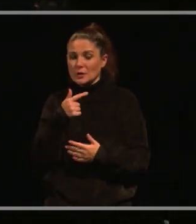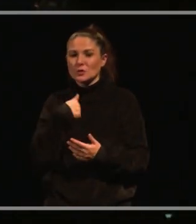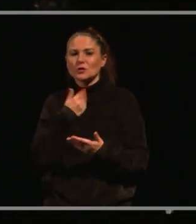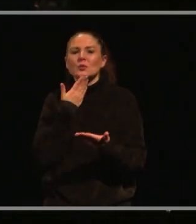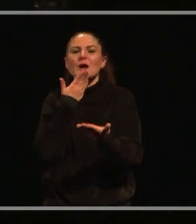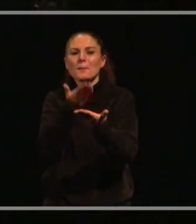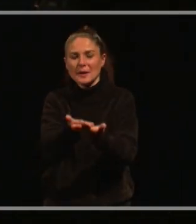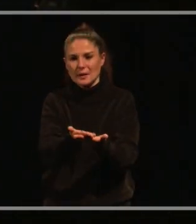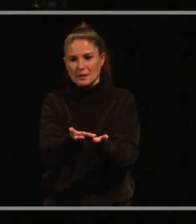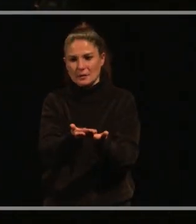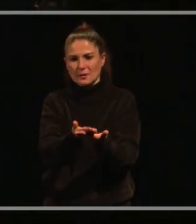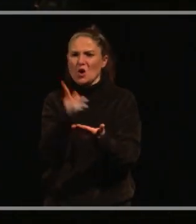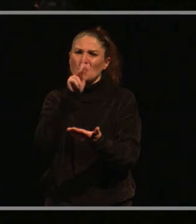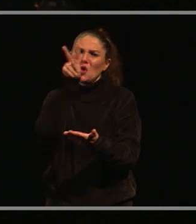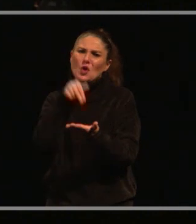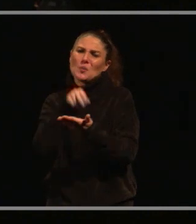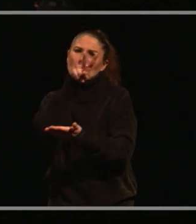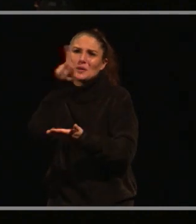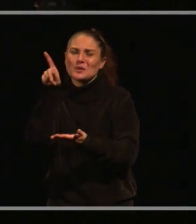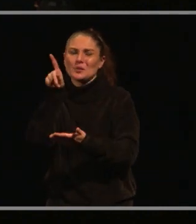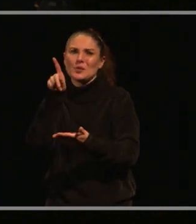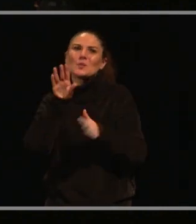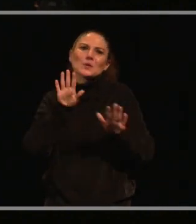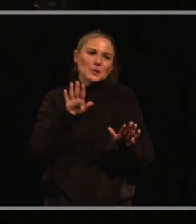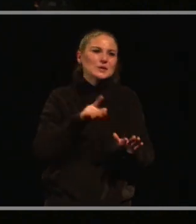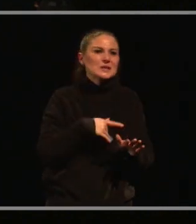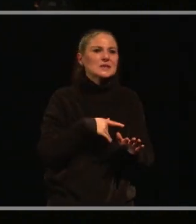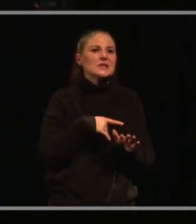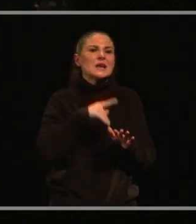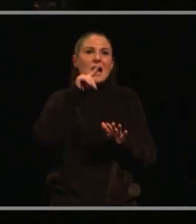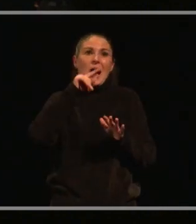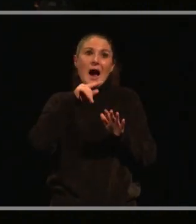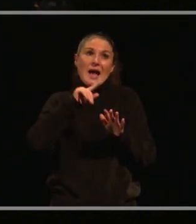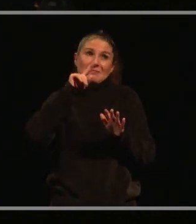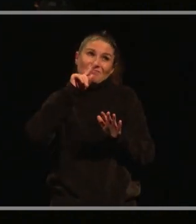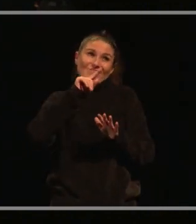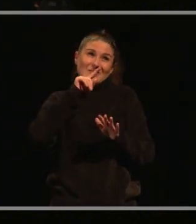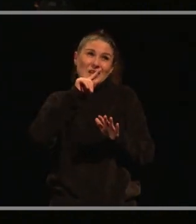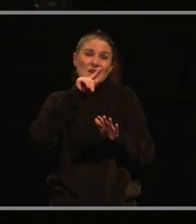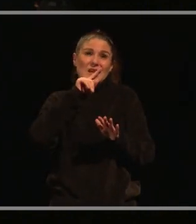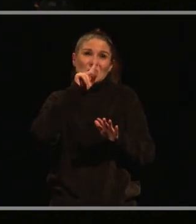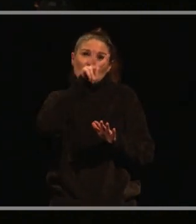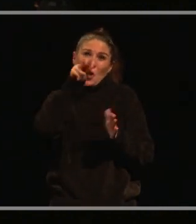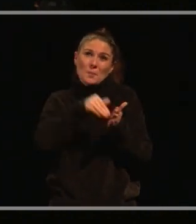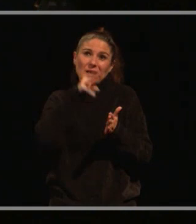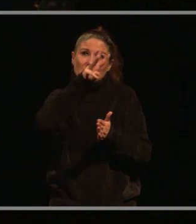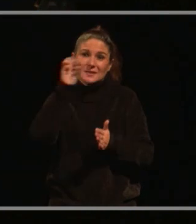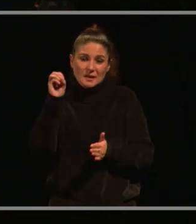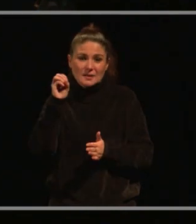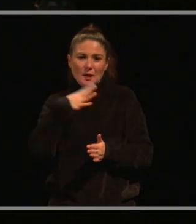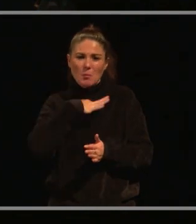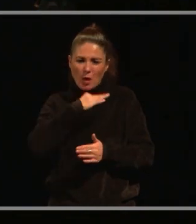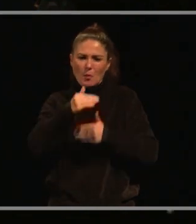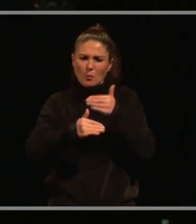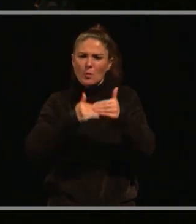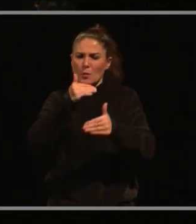pedir, no al 2021, pero sí a la década que viene, es que podamos avanzar de una manera más firme y